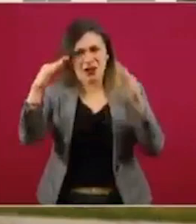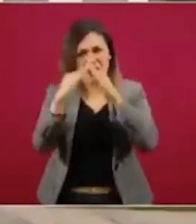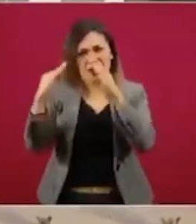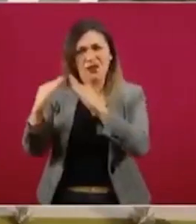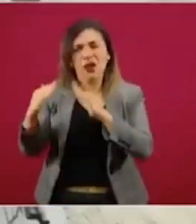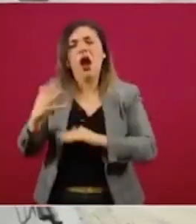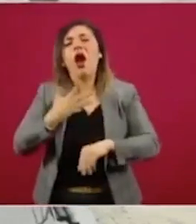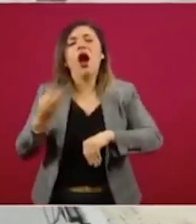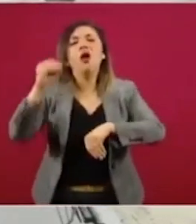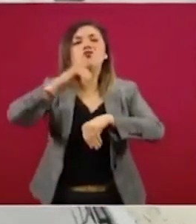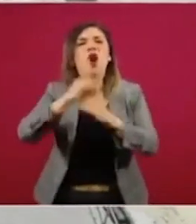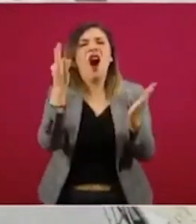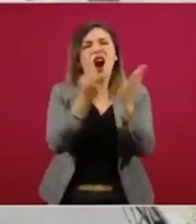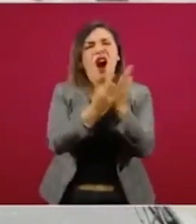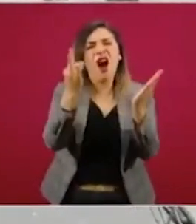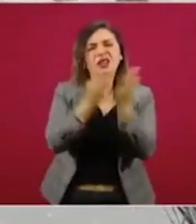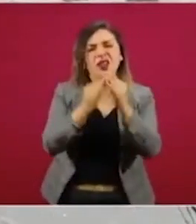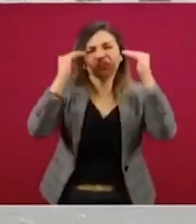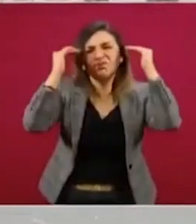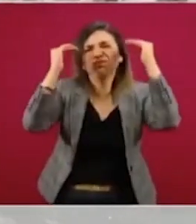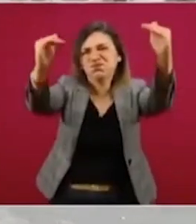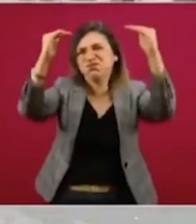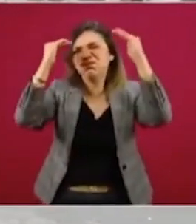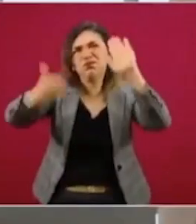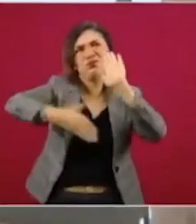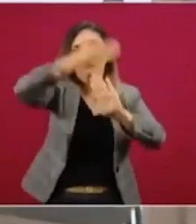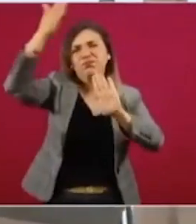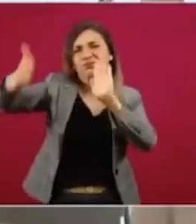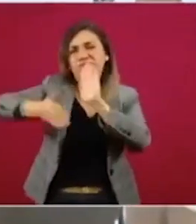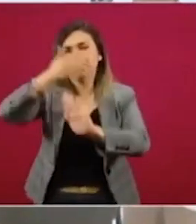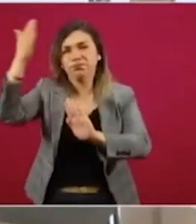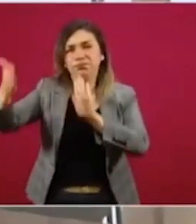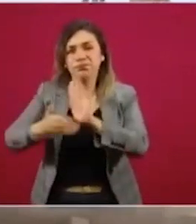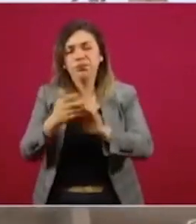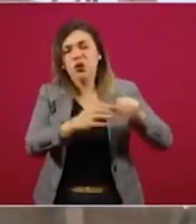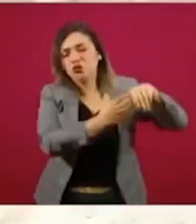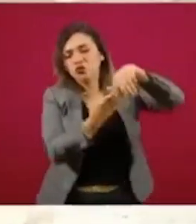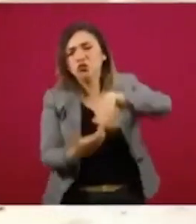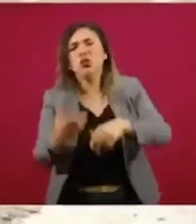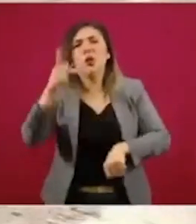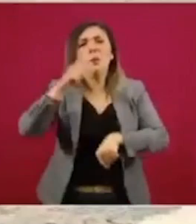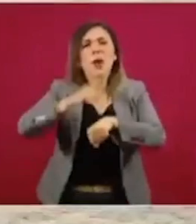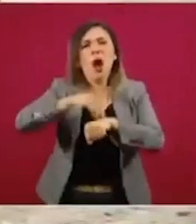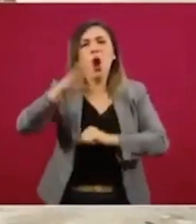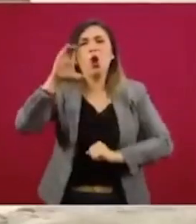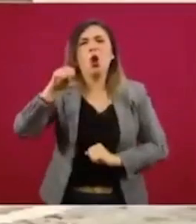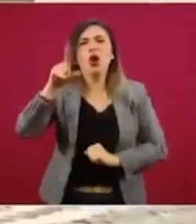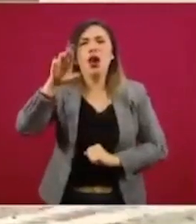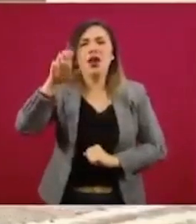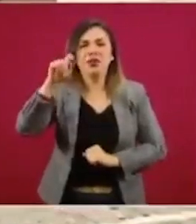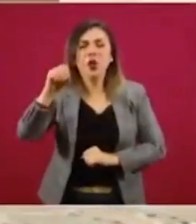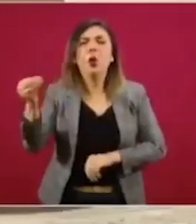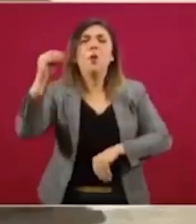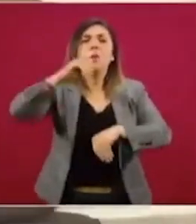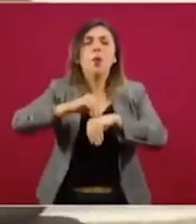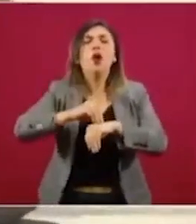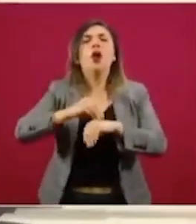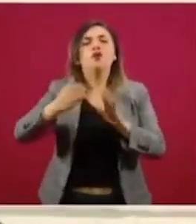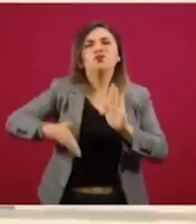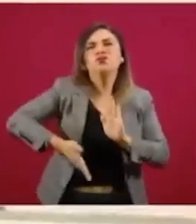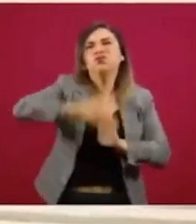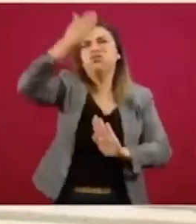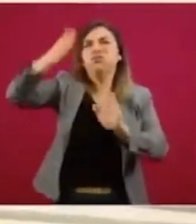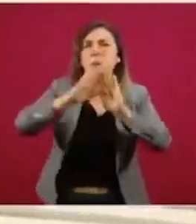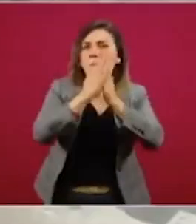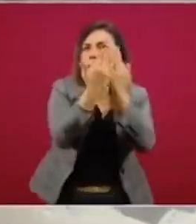habilitado de acero y cimbre en cimentación de muros y losas, vaciado de concreto, construcción de muros de mampostería, desplante